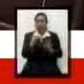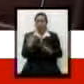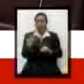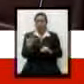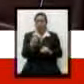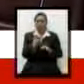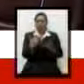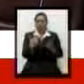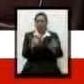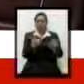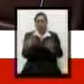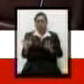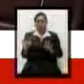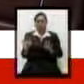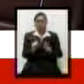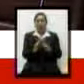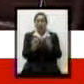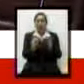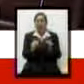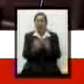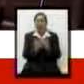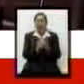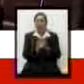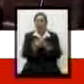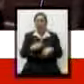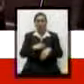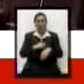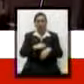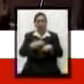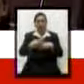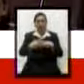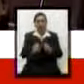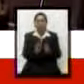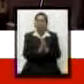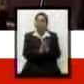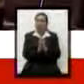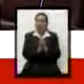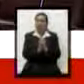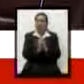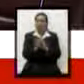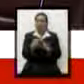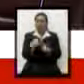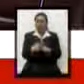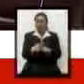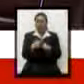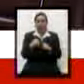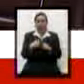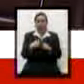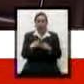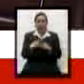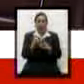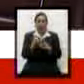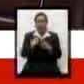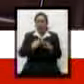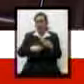y 2868, proponiendo la ley que prorroga el plazo de los beneficios y las exoneraciones tributarias en los centros